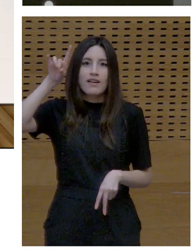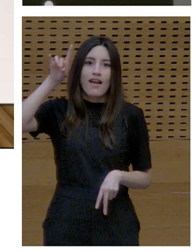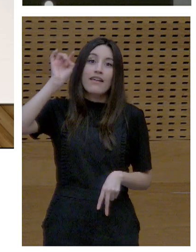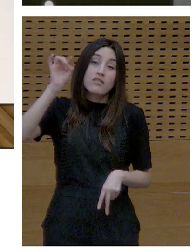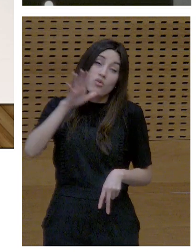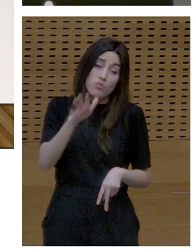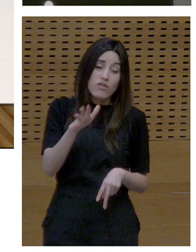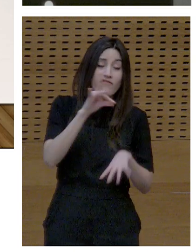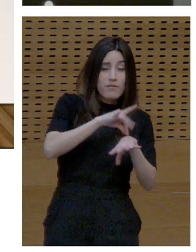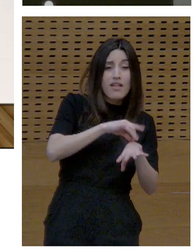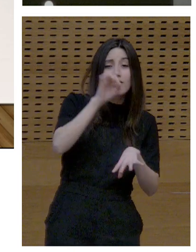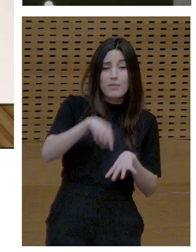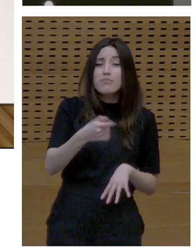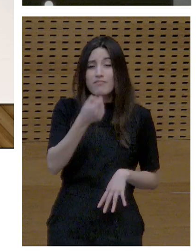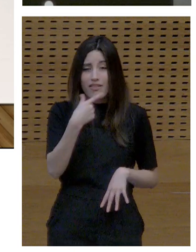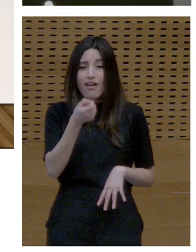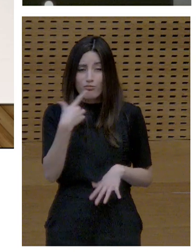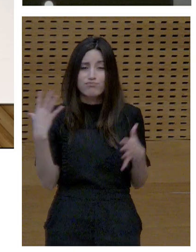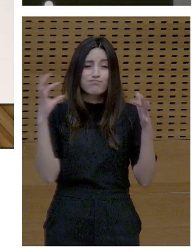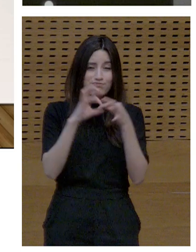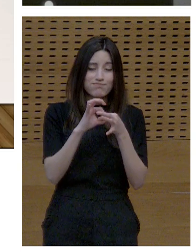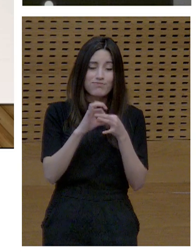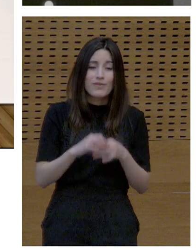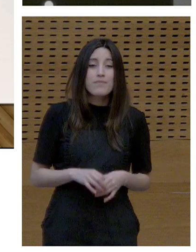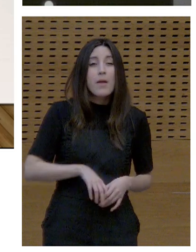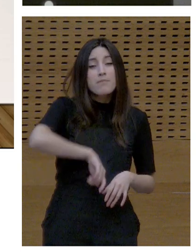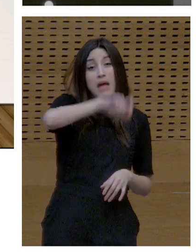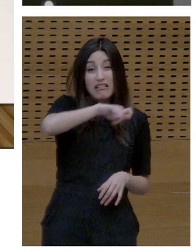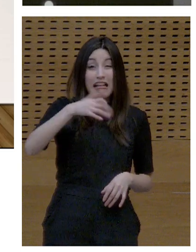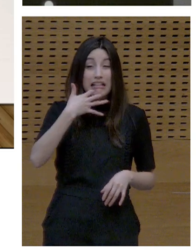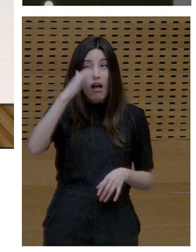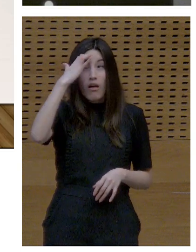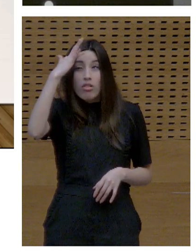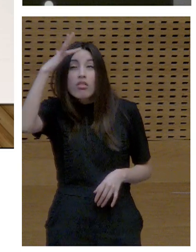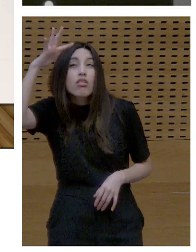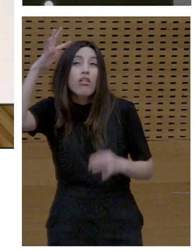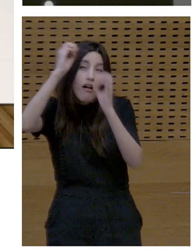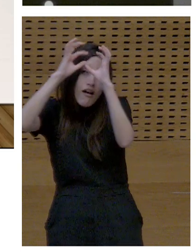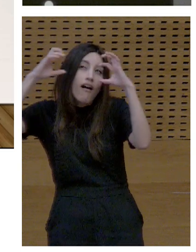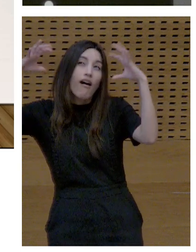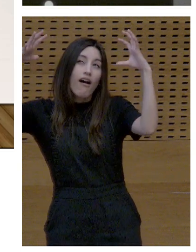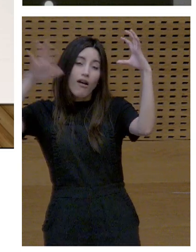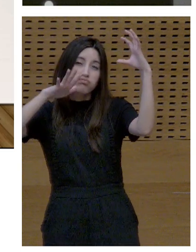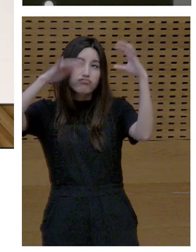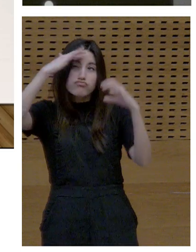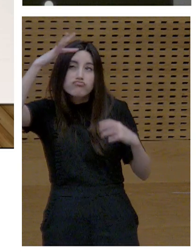la medicación. La mayoría de las personas que las tienen, que tienen